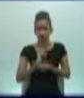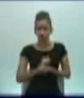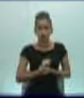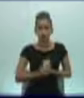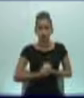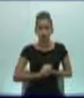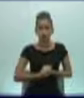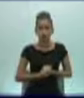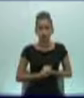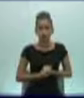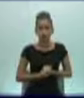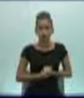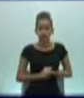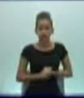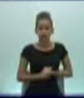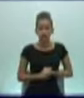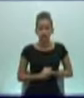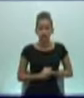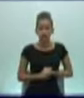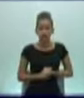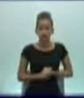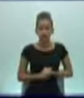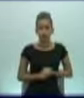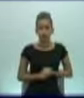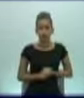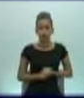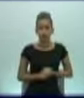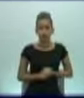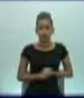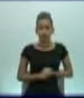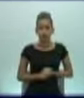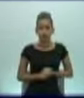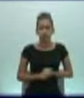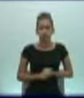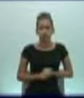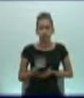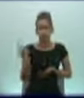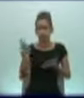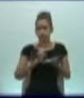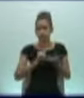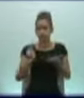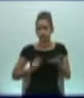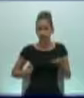fracciones y el significado del tanto por ciento. Cópienlo.